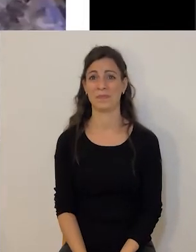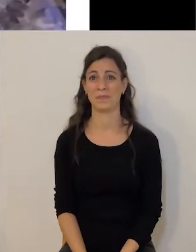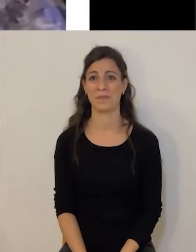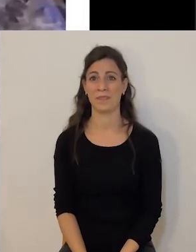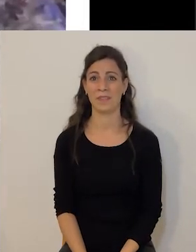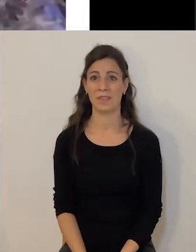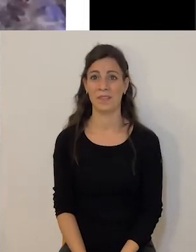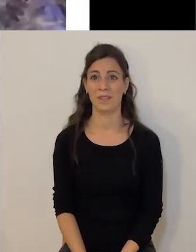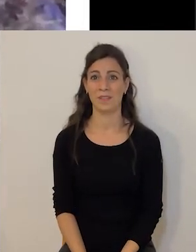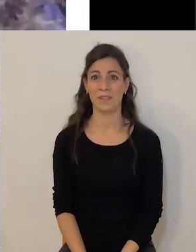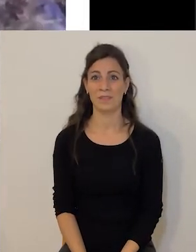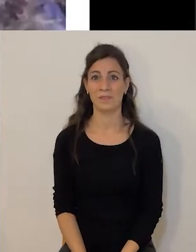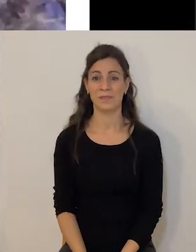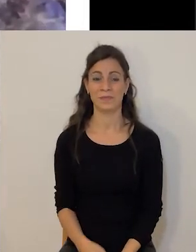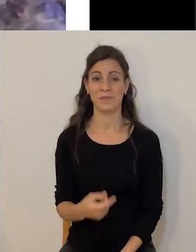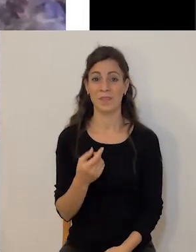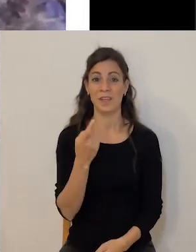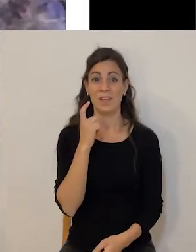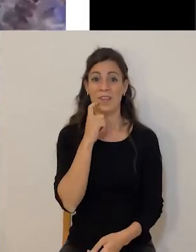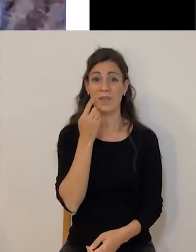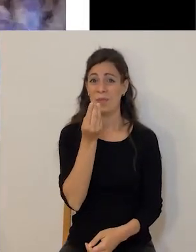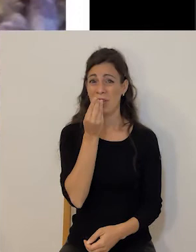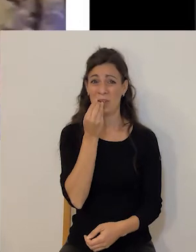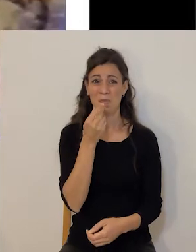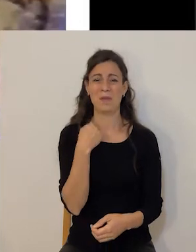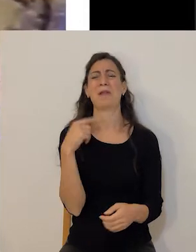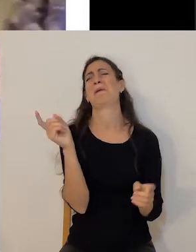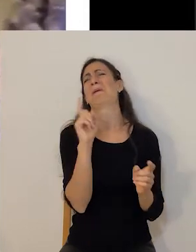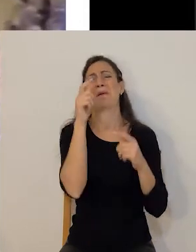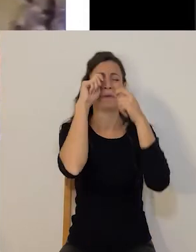Yeah, we ate it all while you were sleeping.